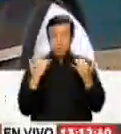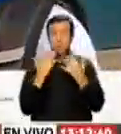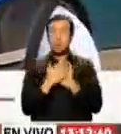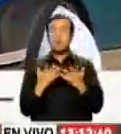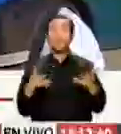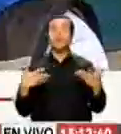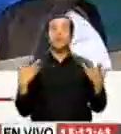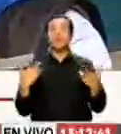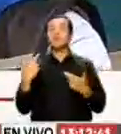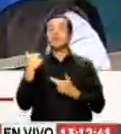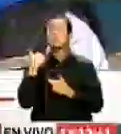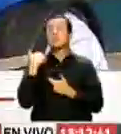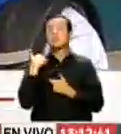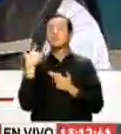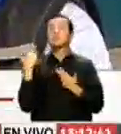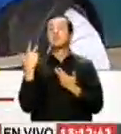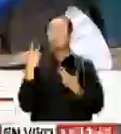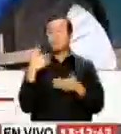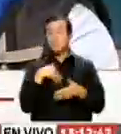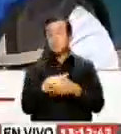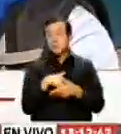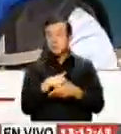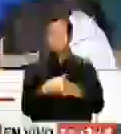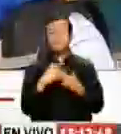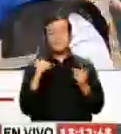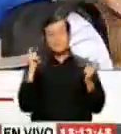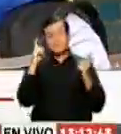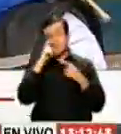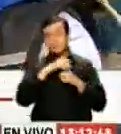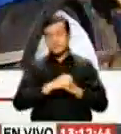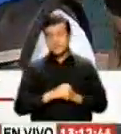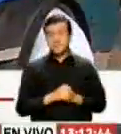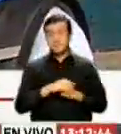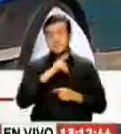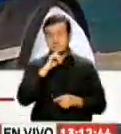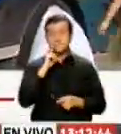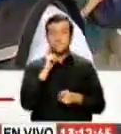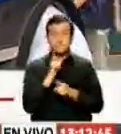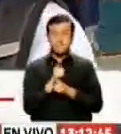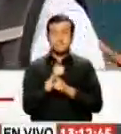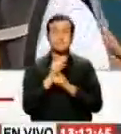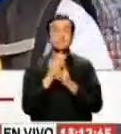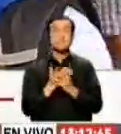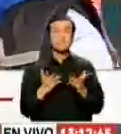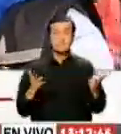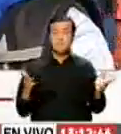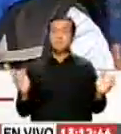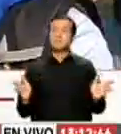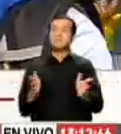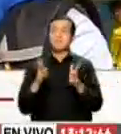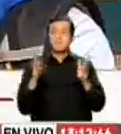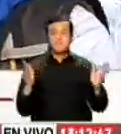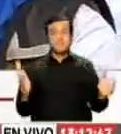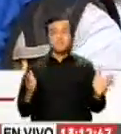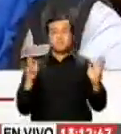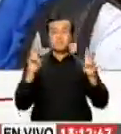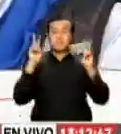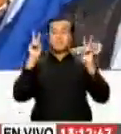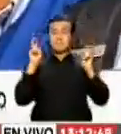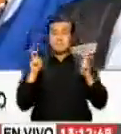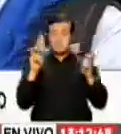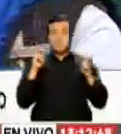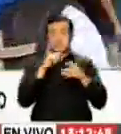es unas atribuciones bastante restrictivas y limitadas, ¿no? Hay simplemente exhortos en relación